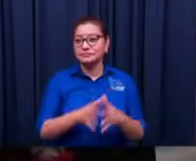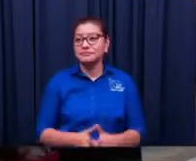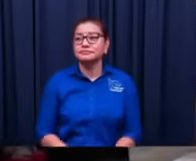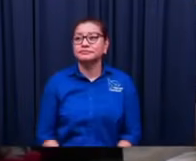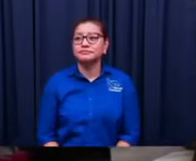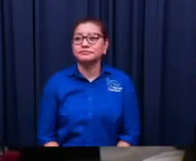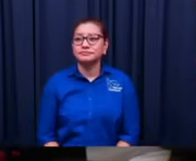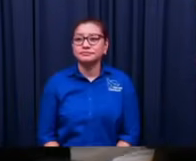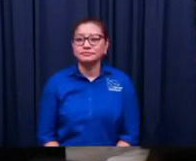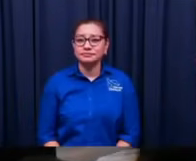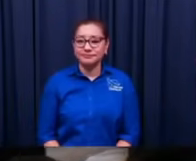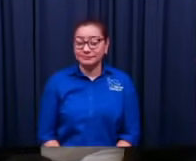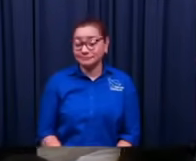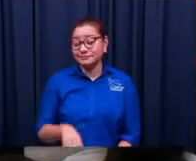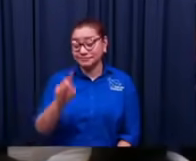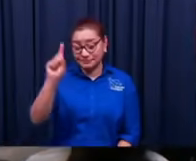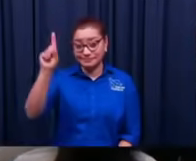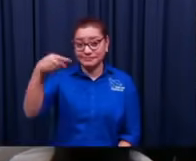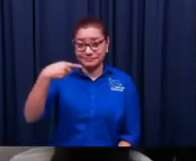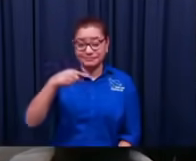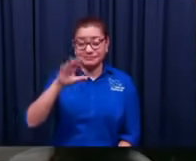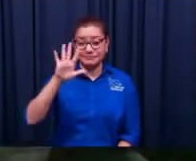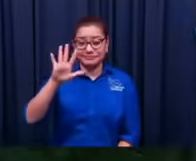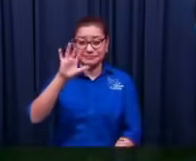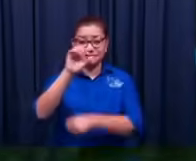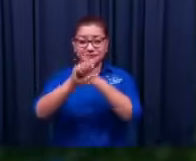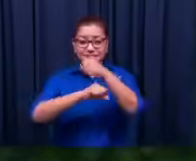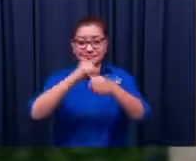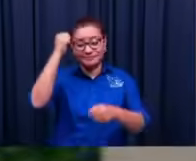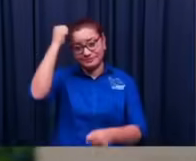Pero ya viene el 5 de febrero.